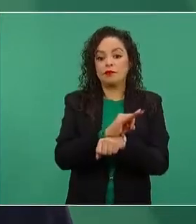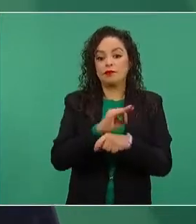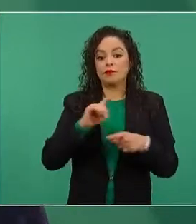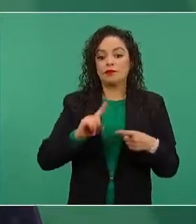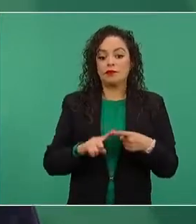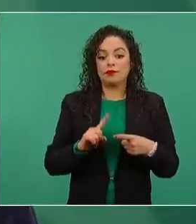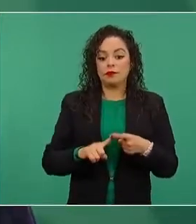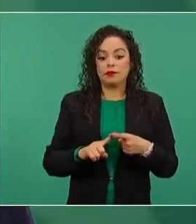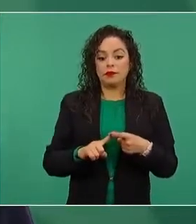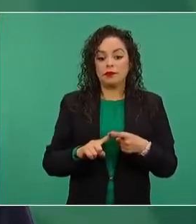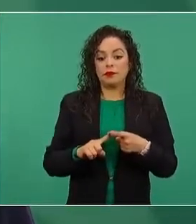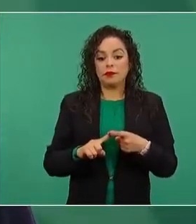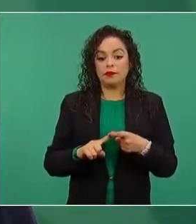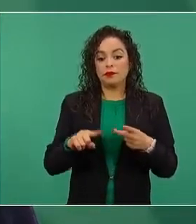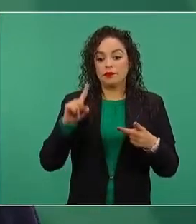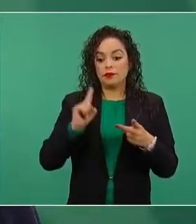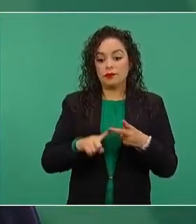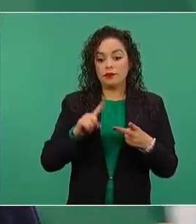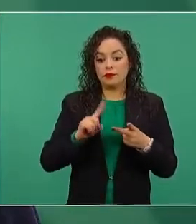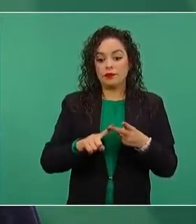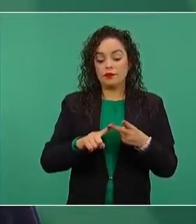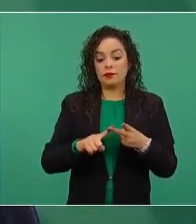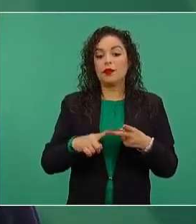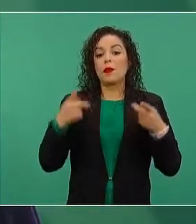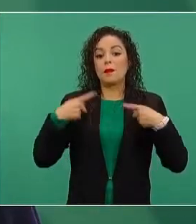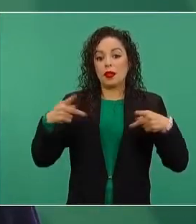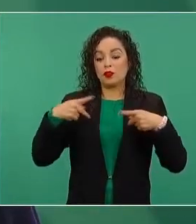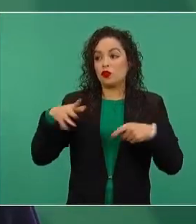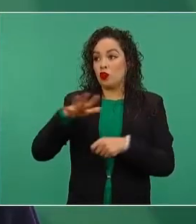y defender a México.